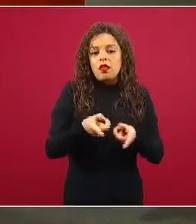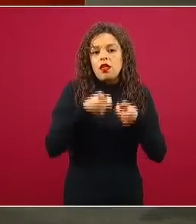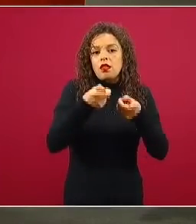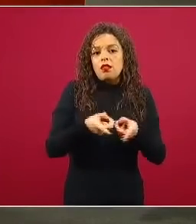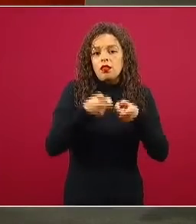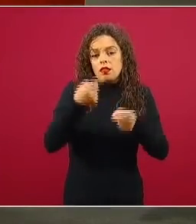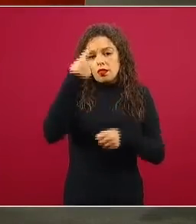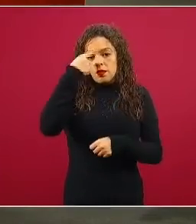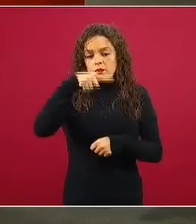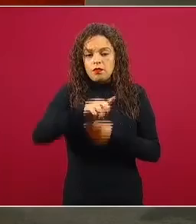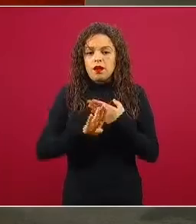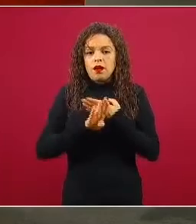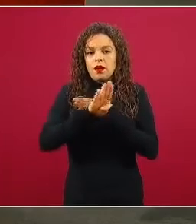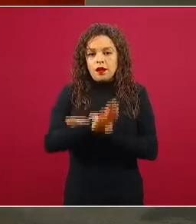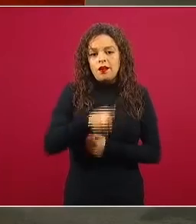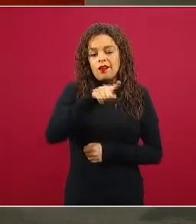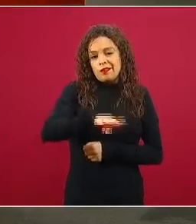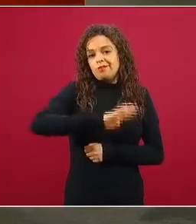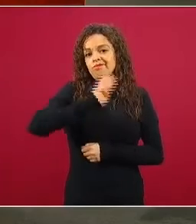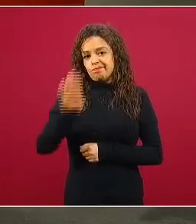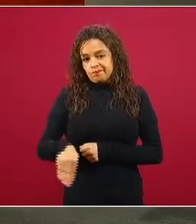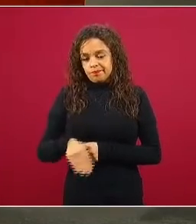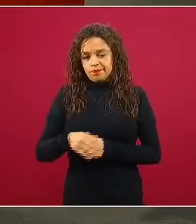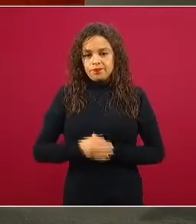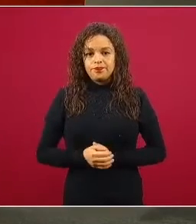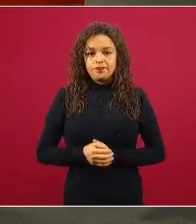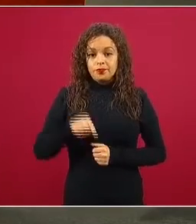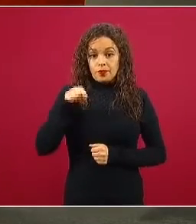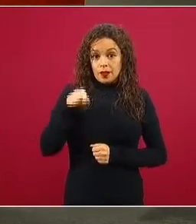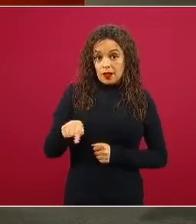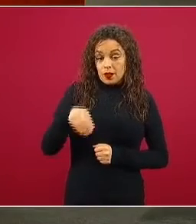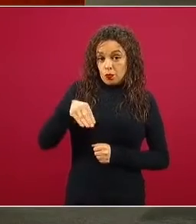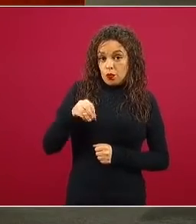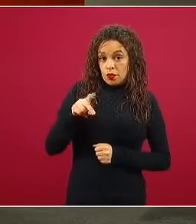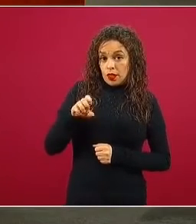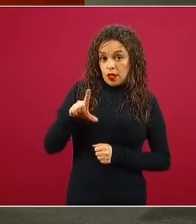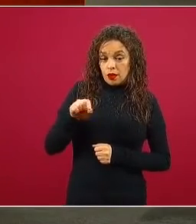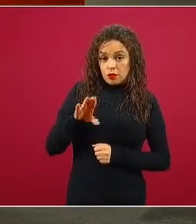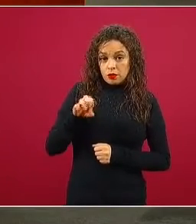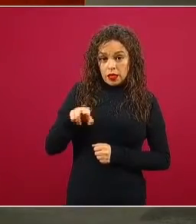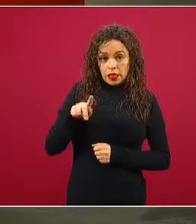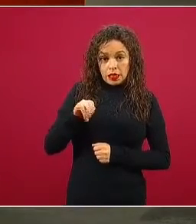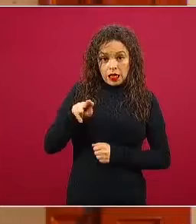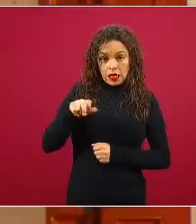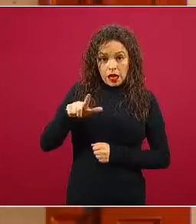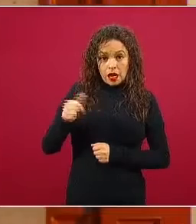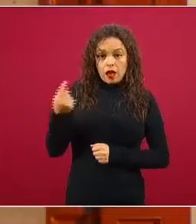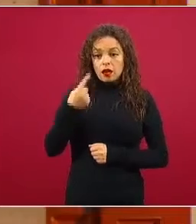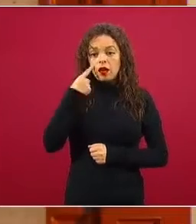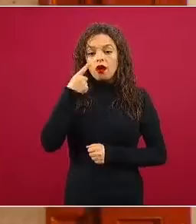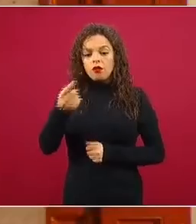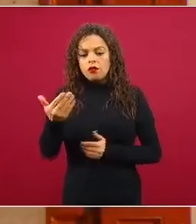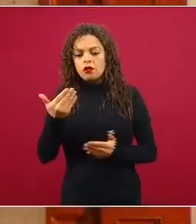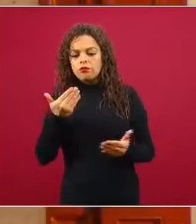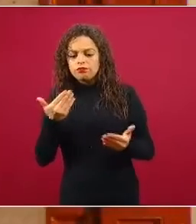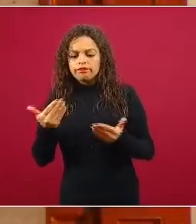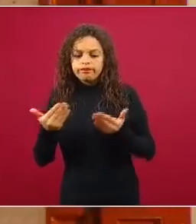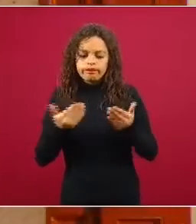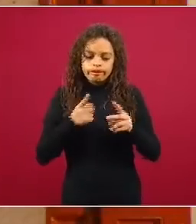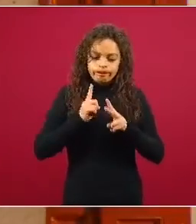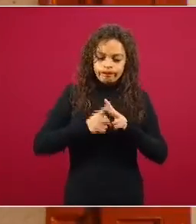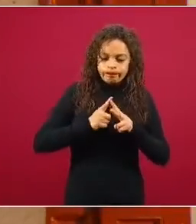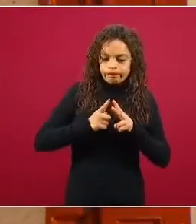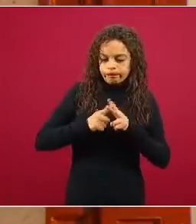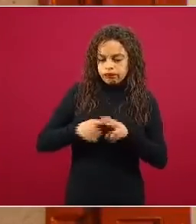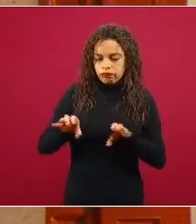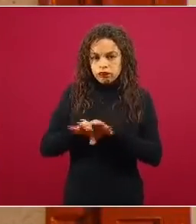suceda. El modelo centinela nos permite estimar la carga, sobre todo dado que tiene en su enfoque